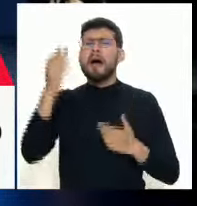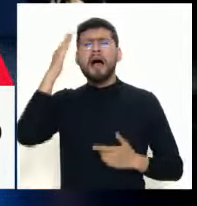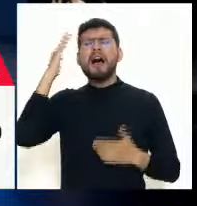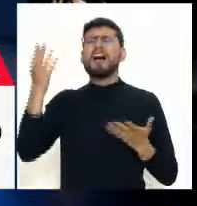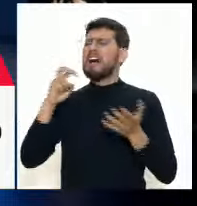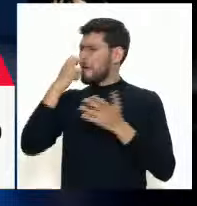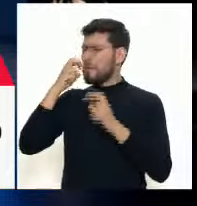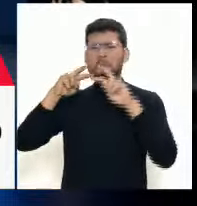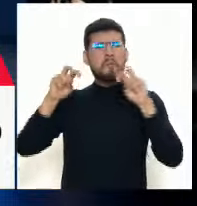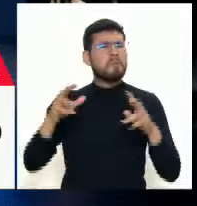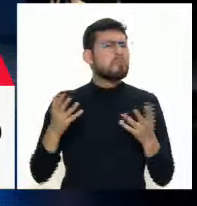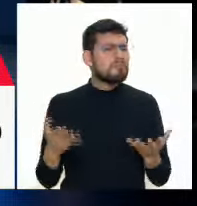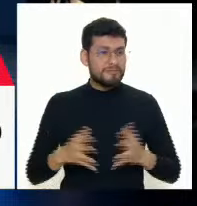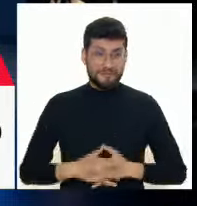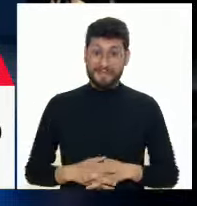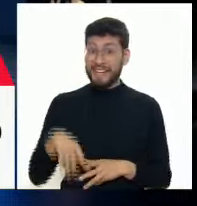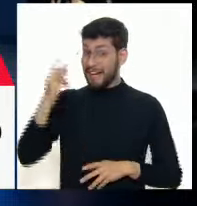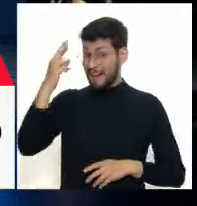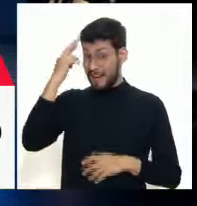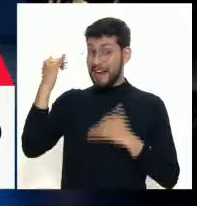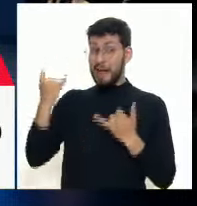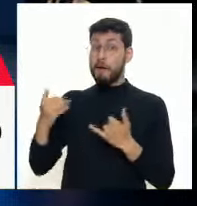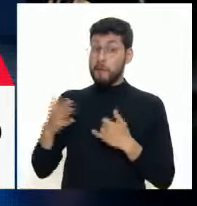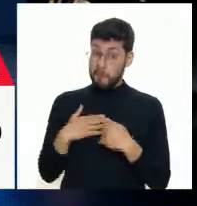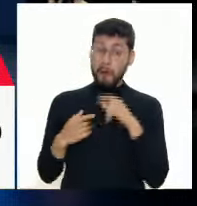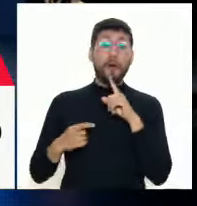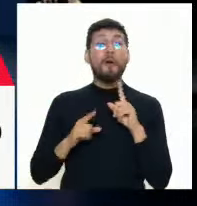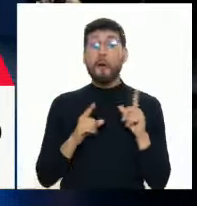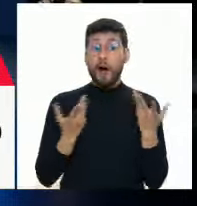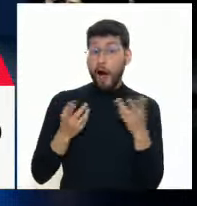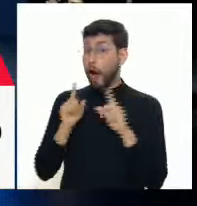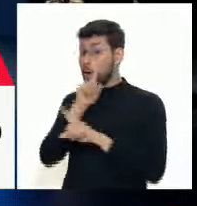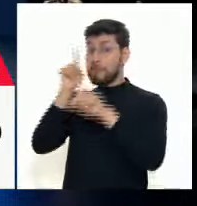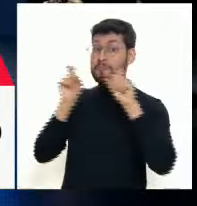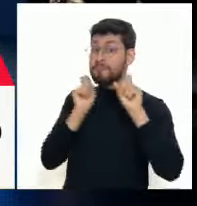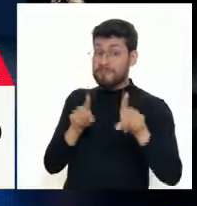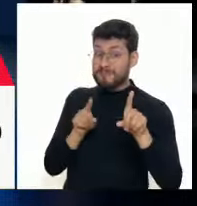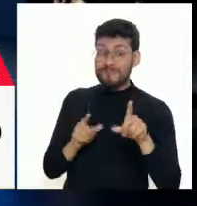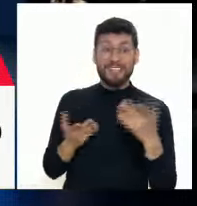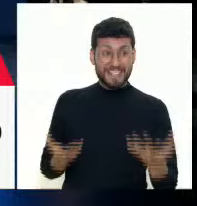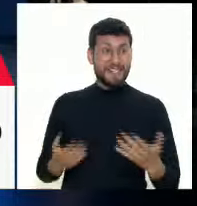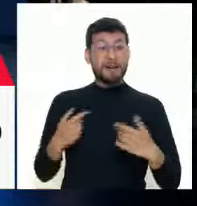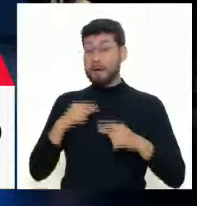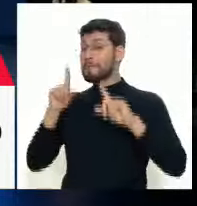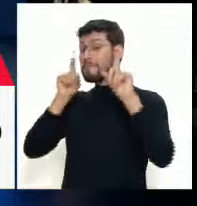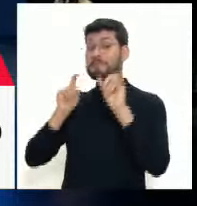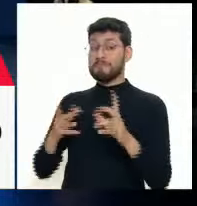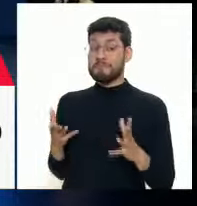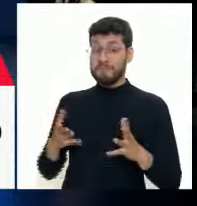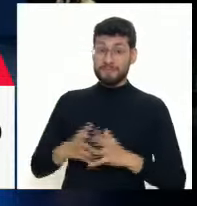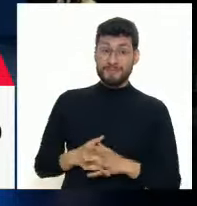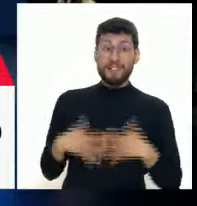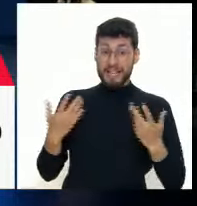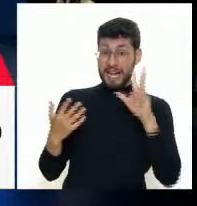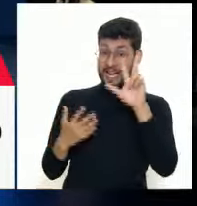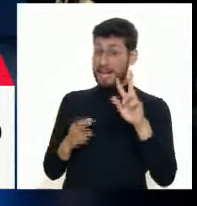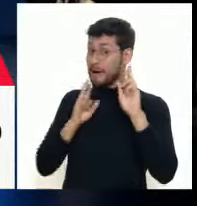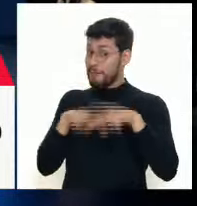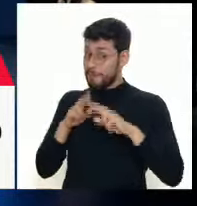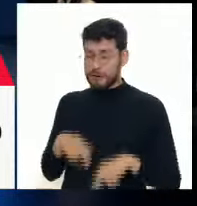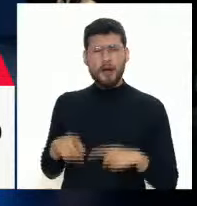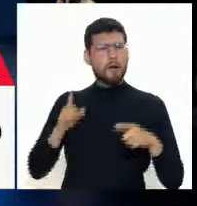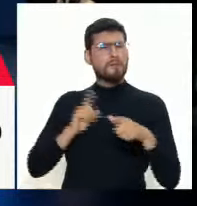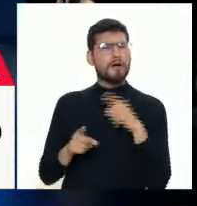sabemos sobre la curiosidad? Para eso tengo una pequeña trivia. Tengo una pregunta y tres respuestas,